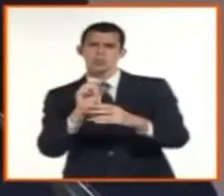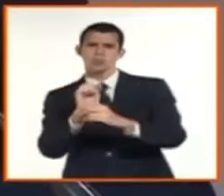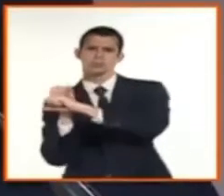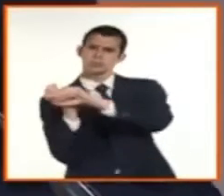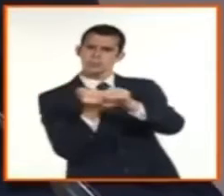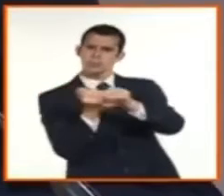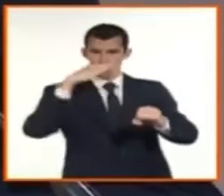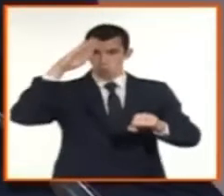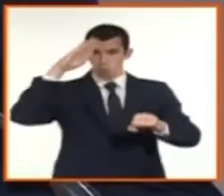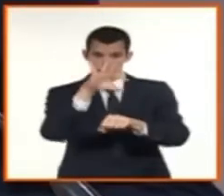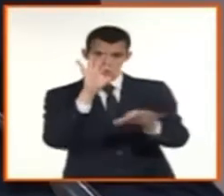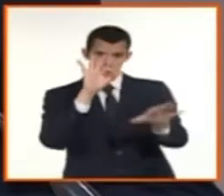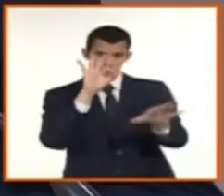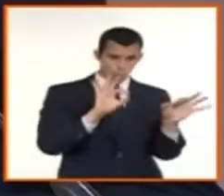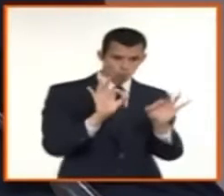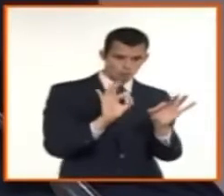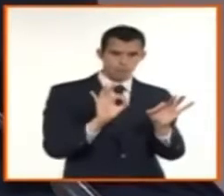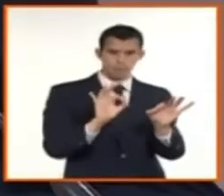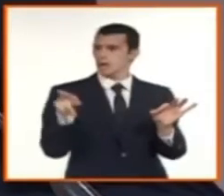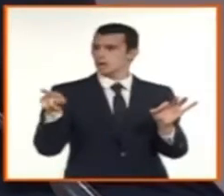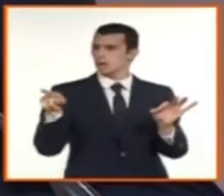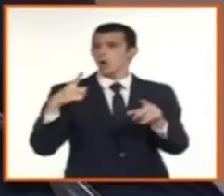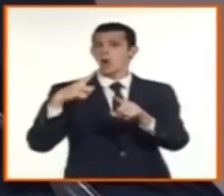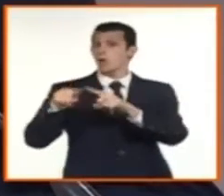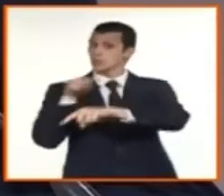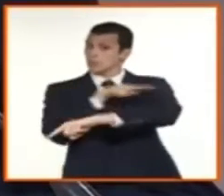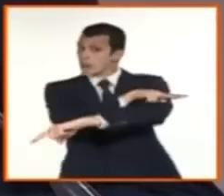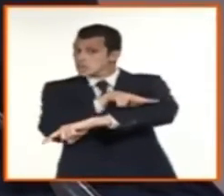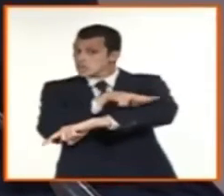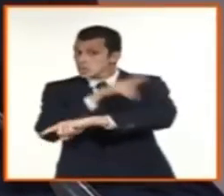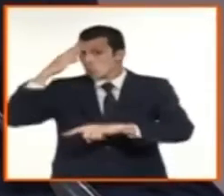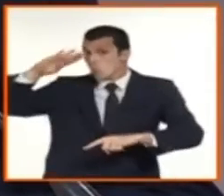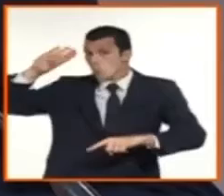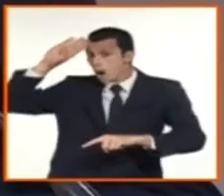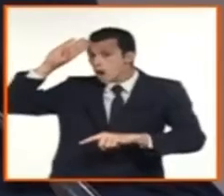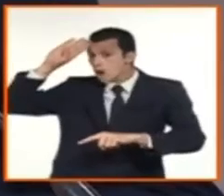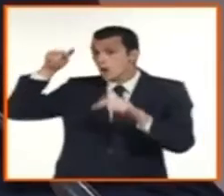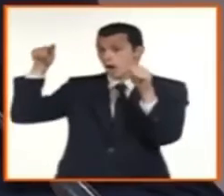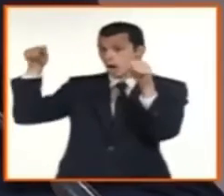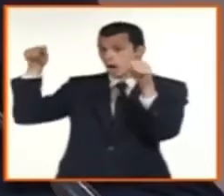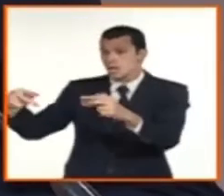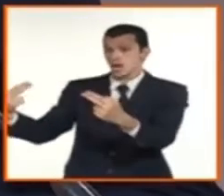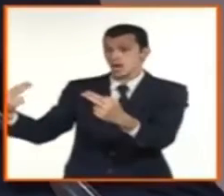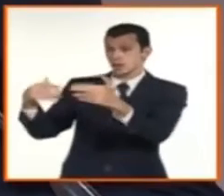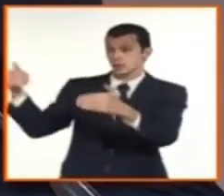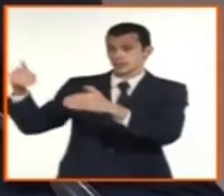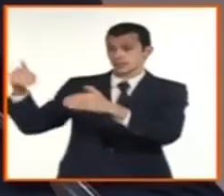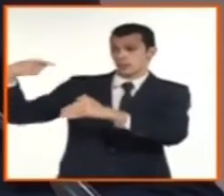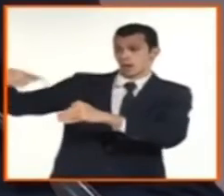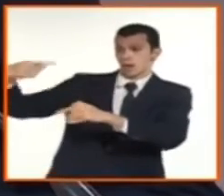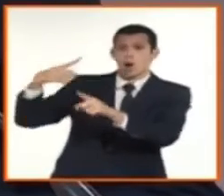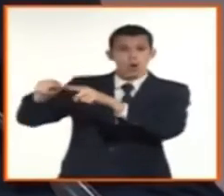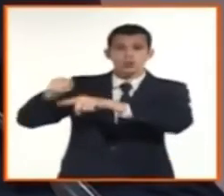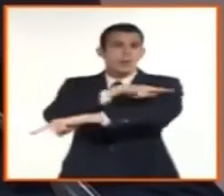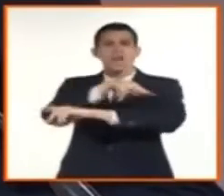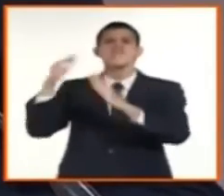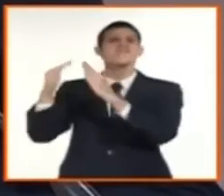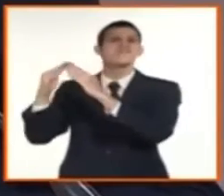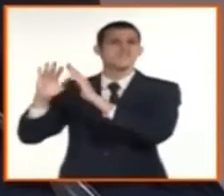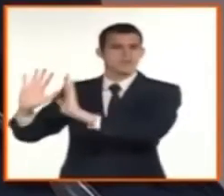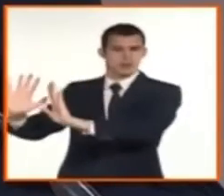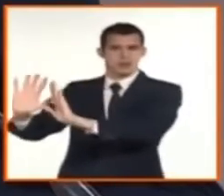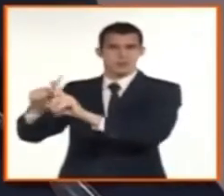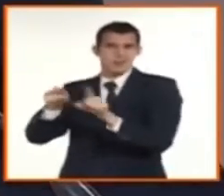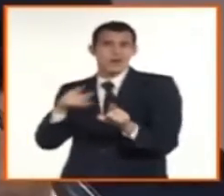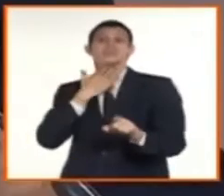insertados en otras ligas entendemos que es insuficiente hay muchos cubanos insertados que